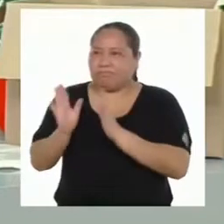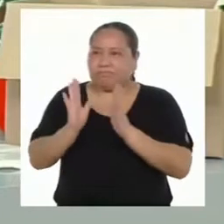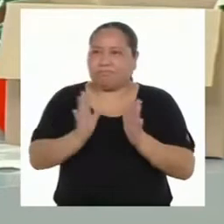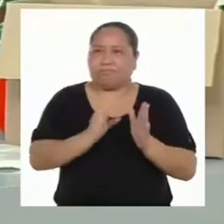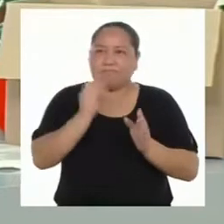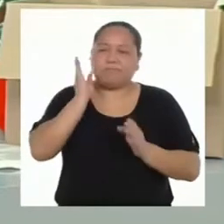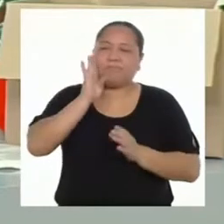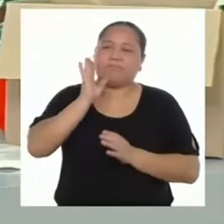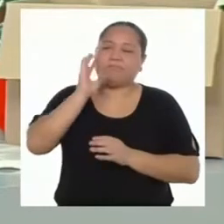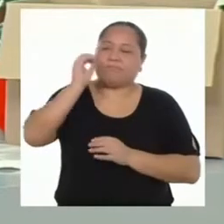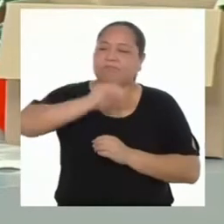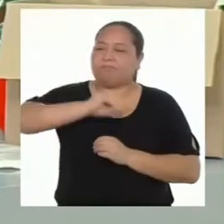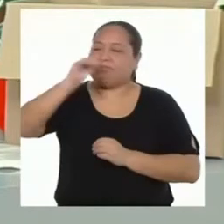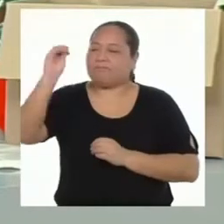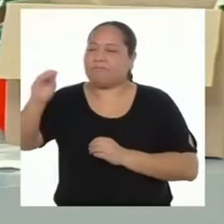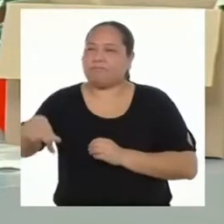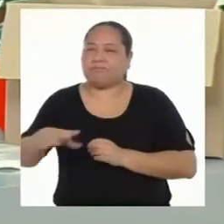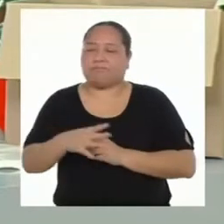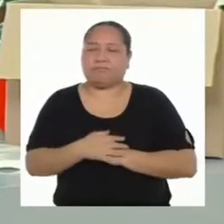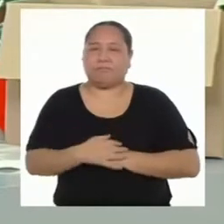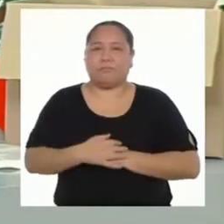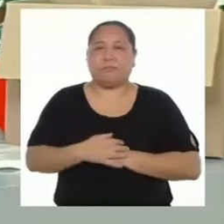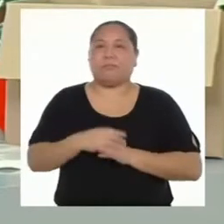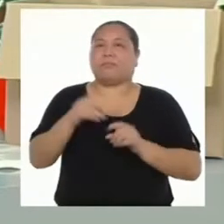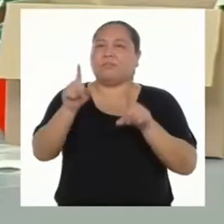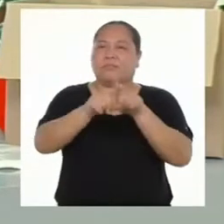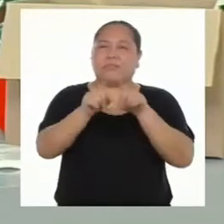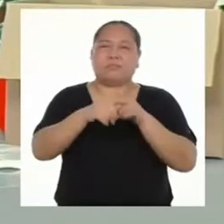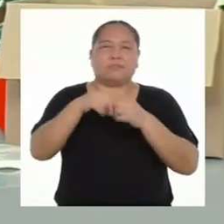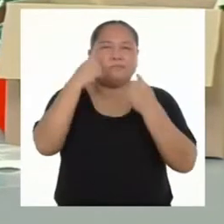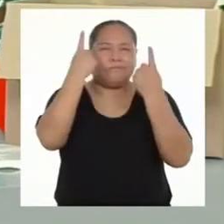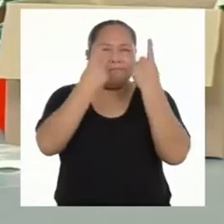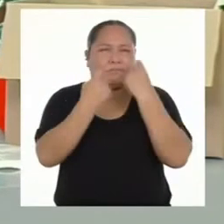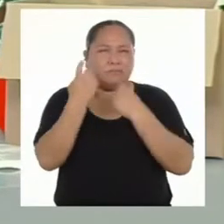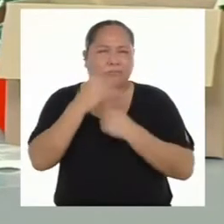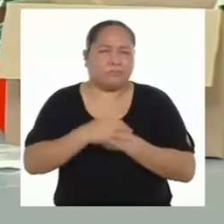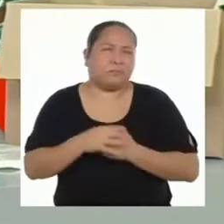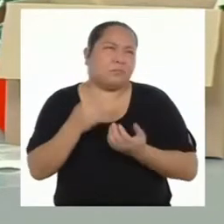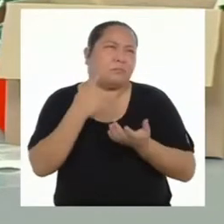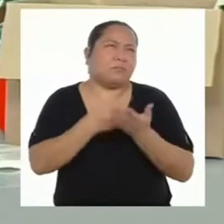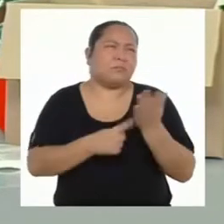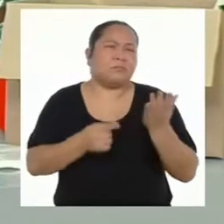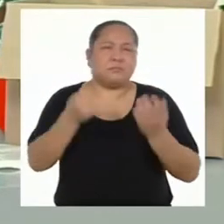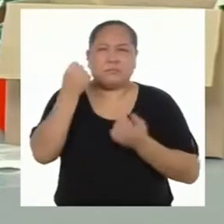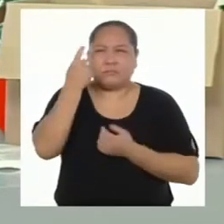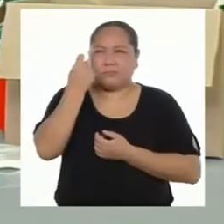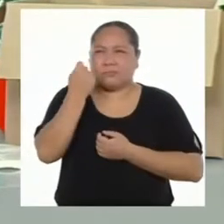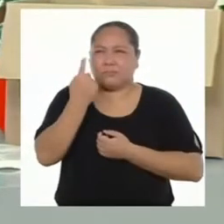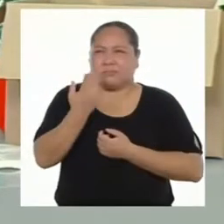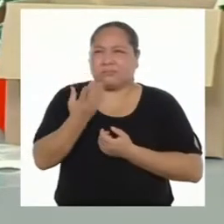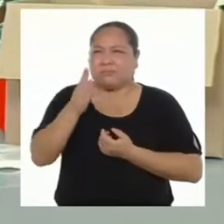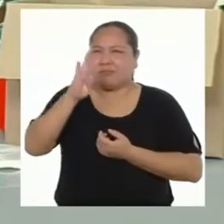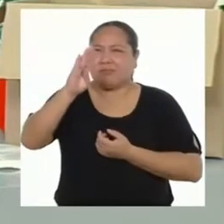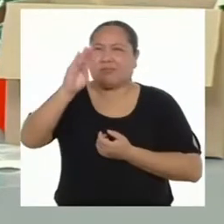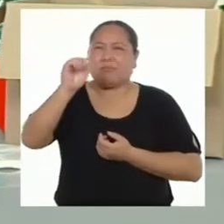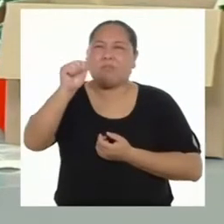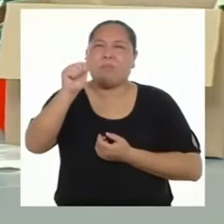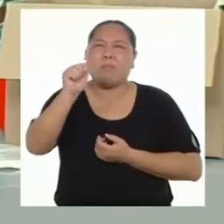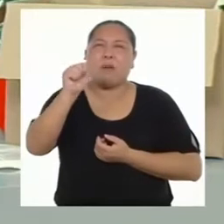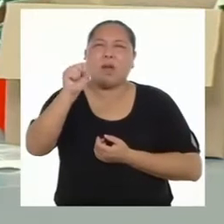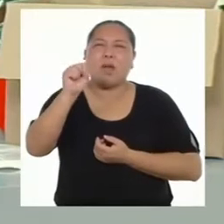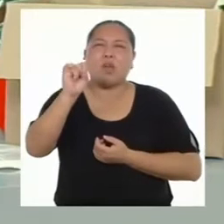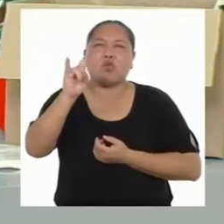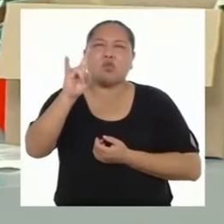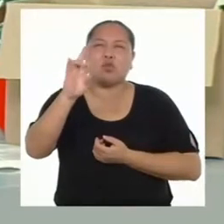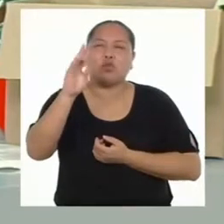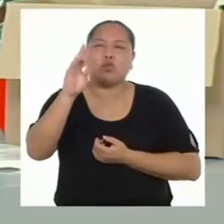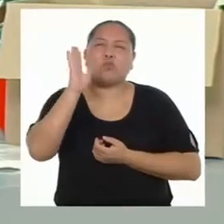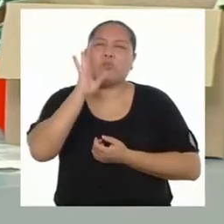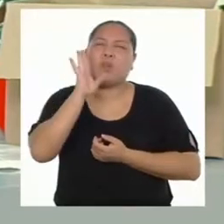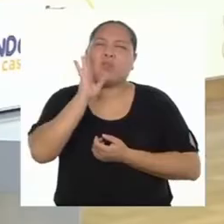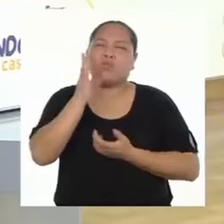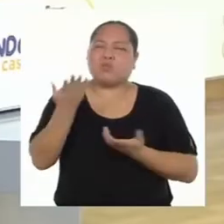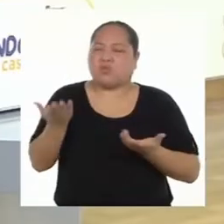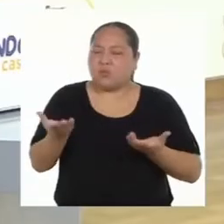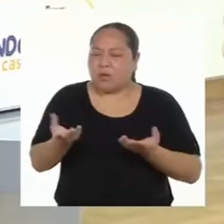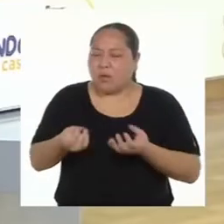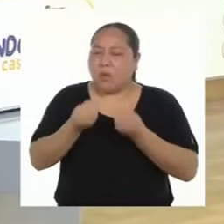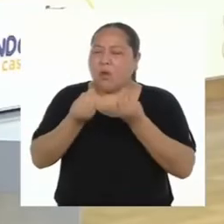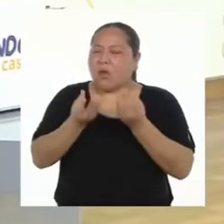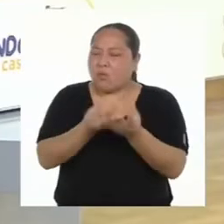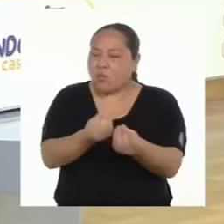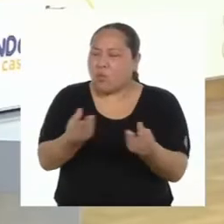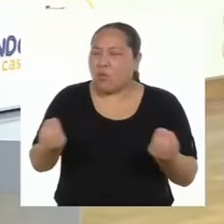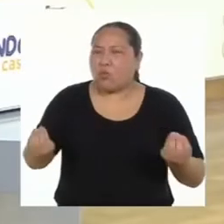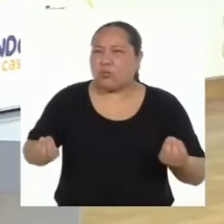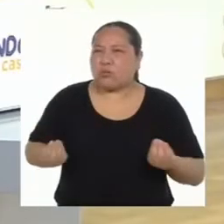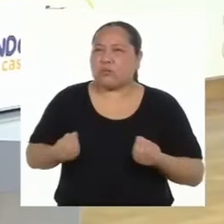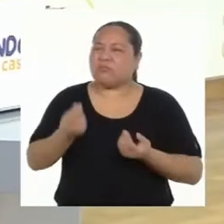y botando un poco de basura. Y además me pregunté, ¿qué entendemos por basura? ¿Por qué producimos tanta?